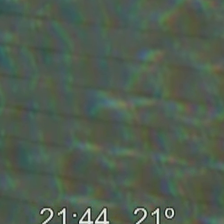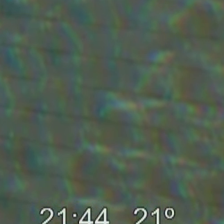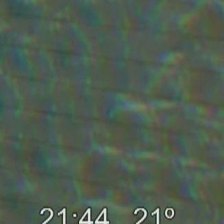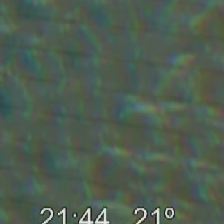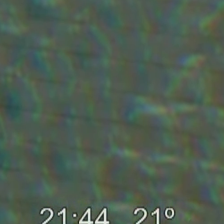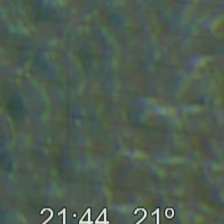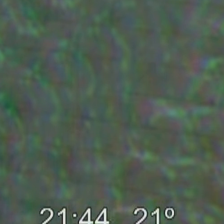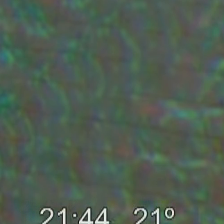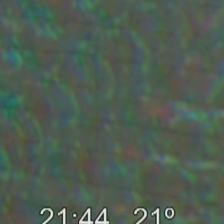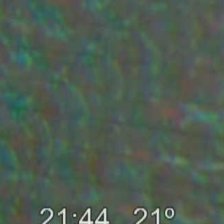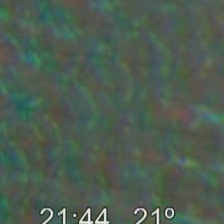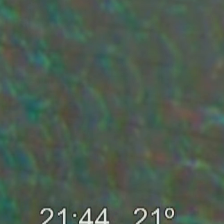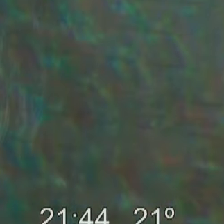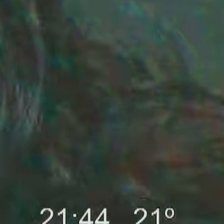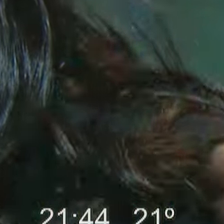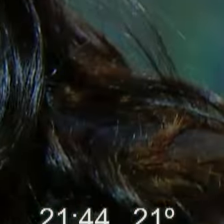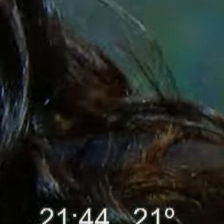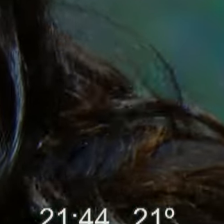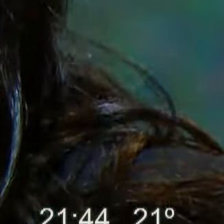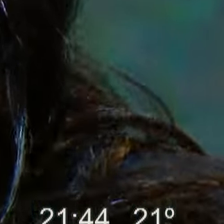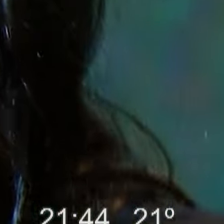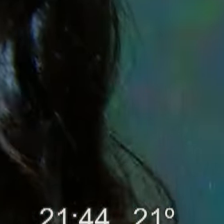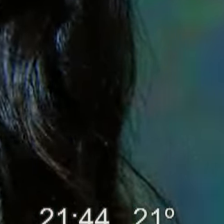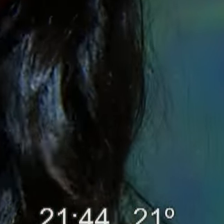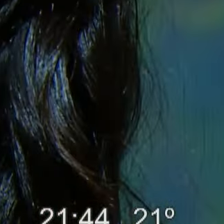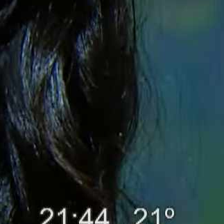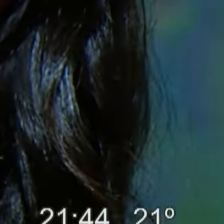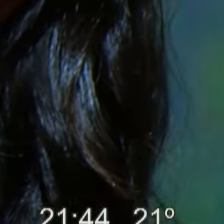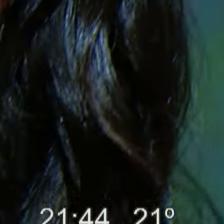Entonces te aferras al tiempo y te dejas